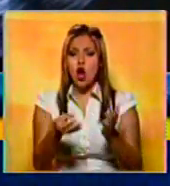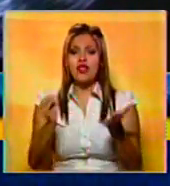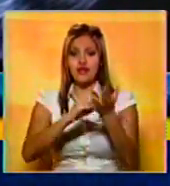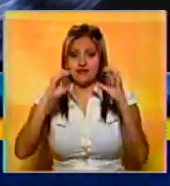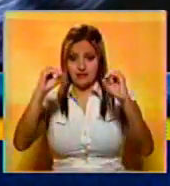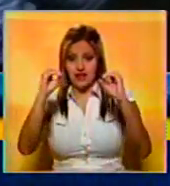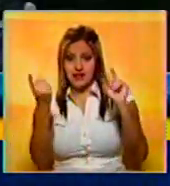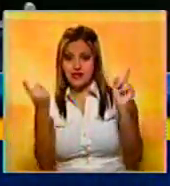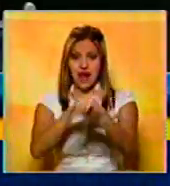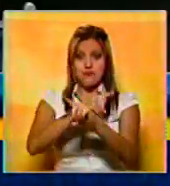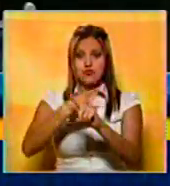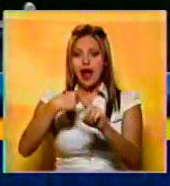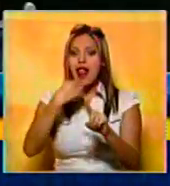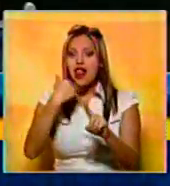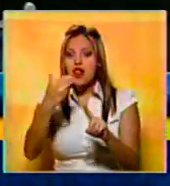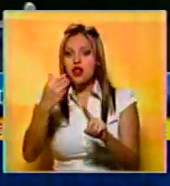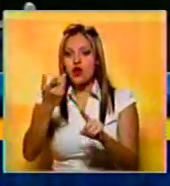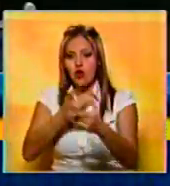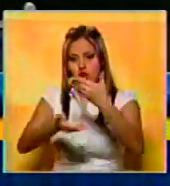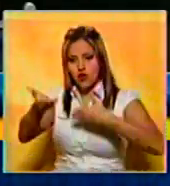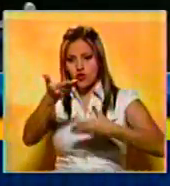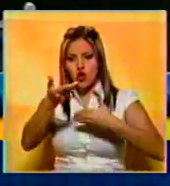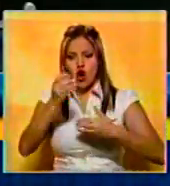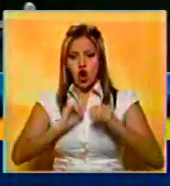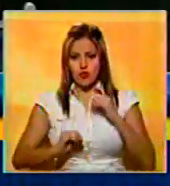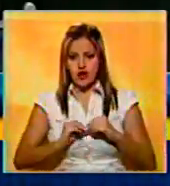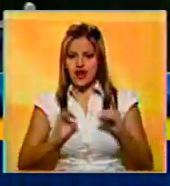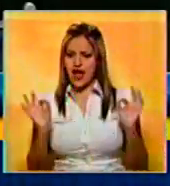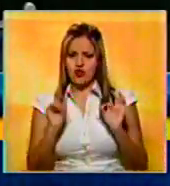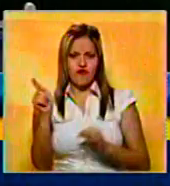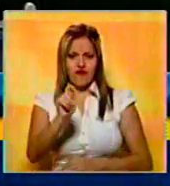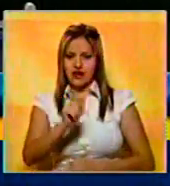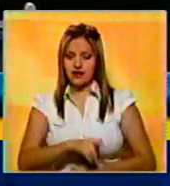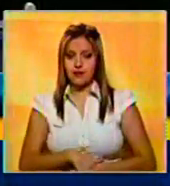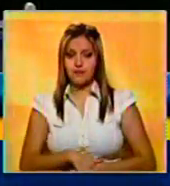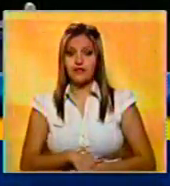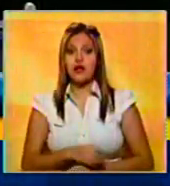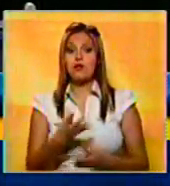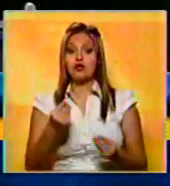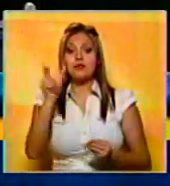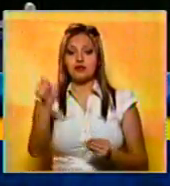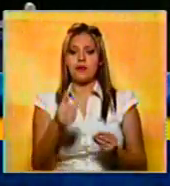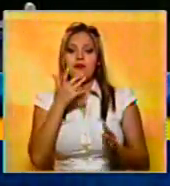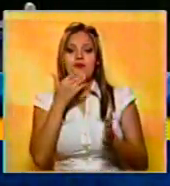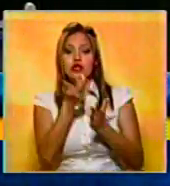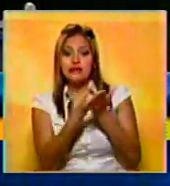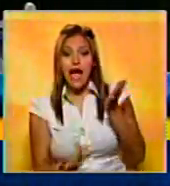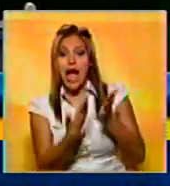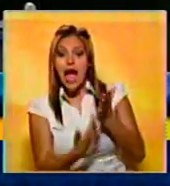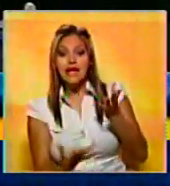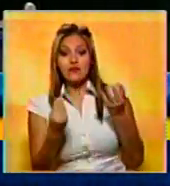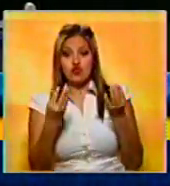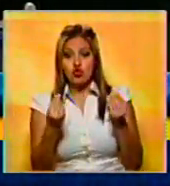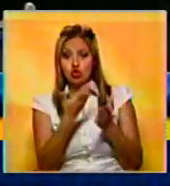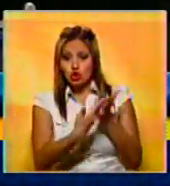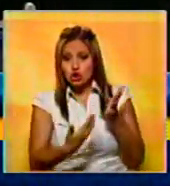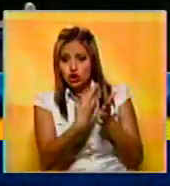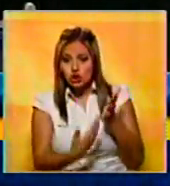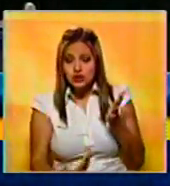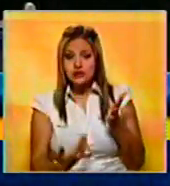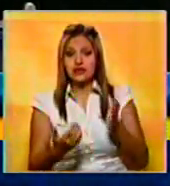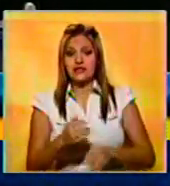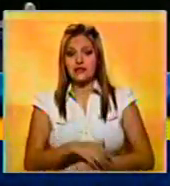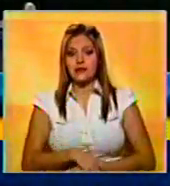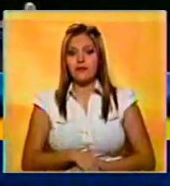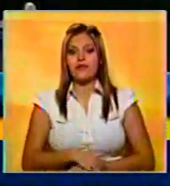reemplazo hormonal. Pacientes, por ejemplo, que tienen múltiples sangramientos muy copiosos, muy abundantes, las llamadas